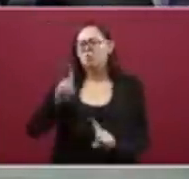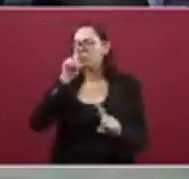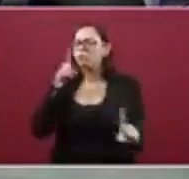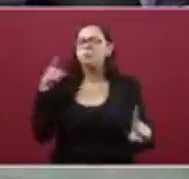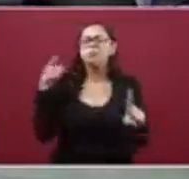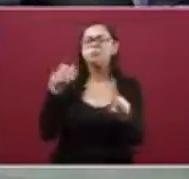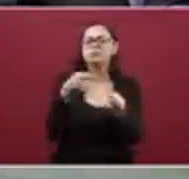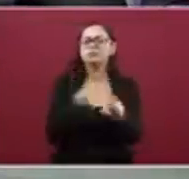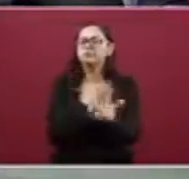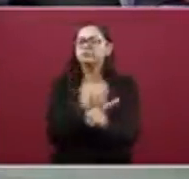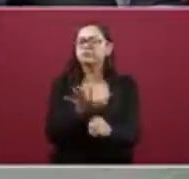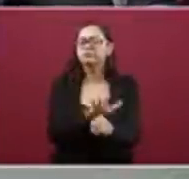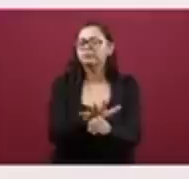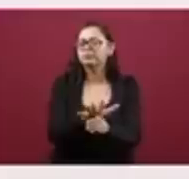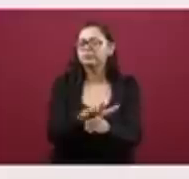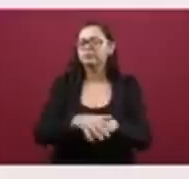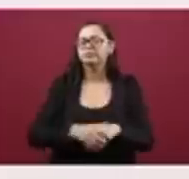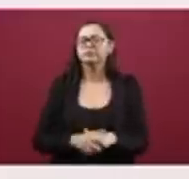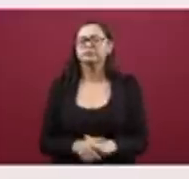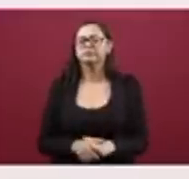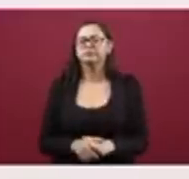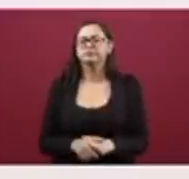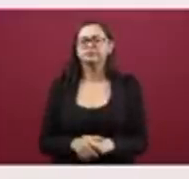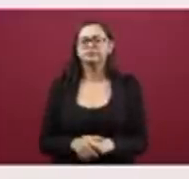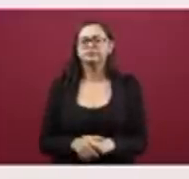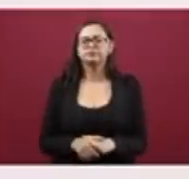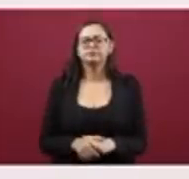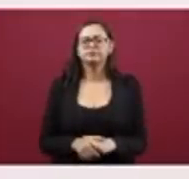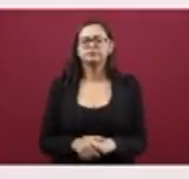es trabajar